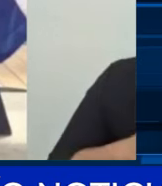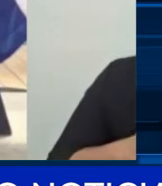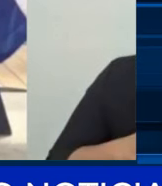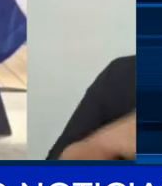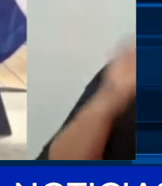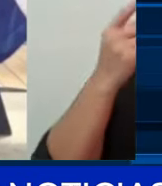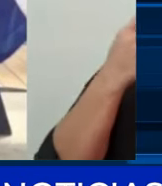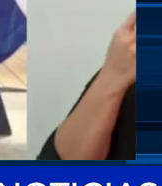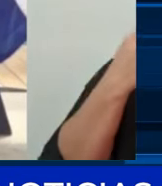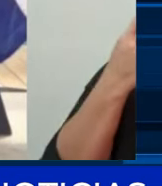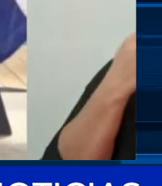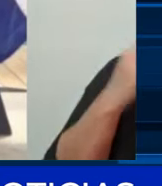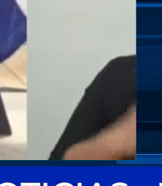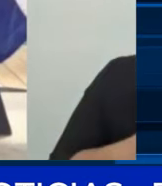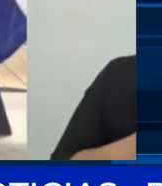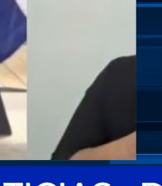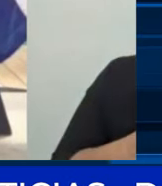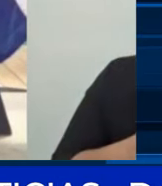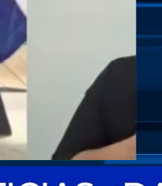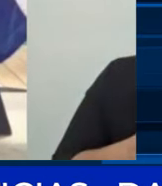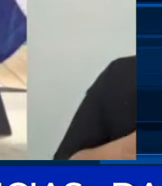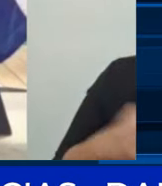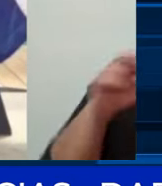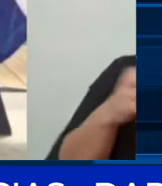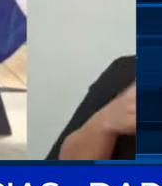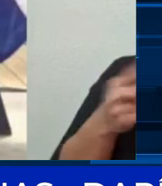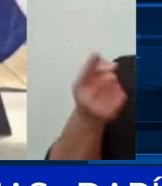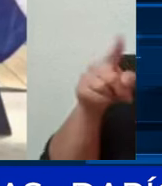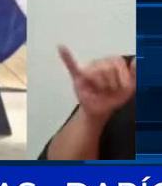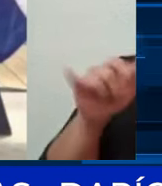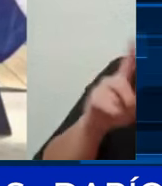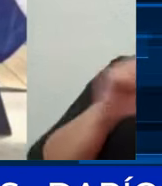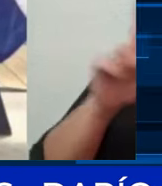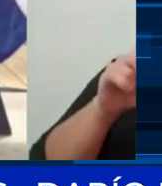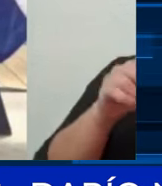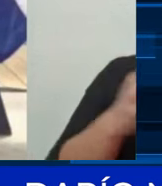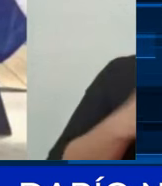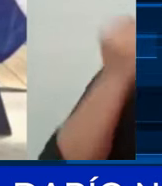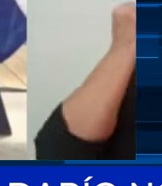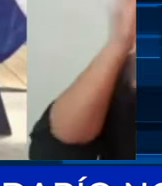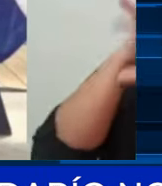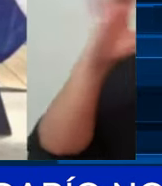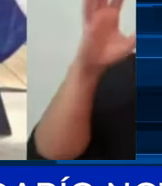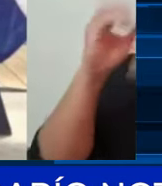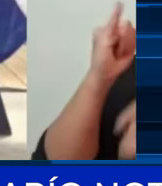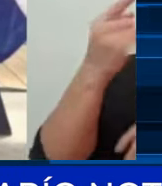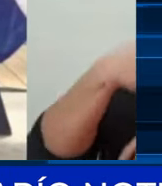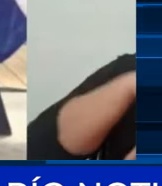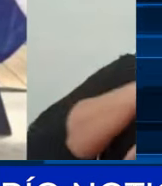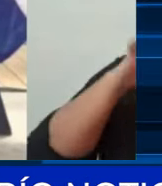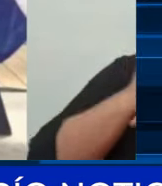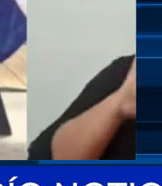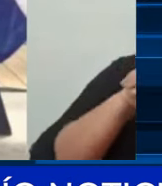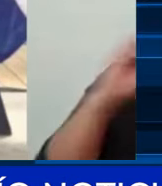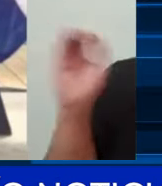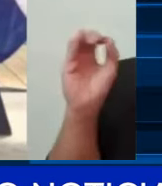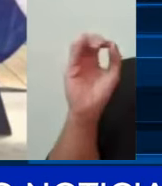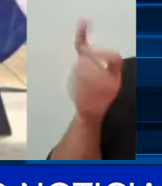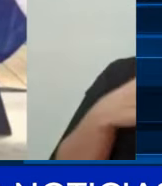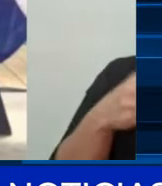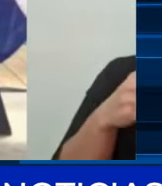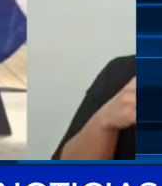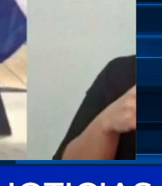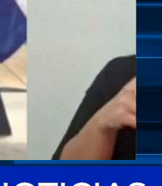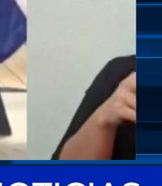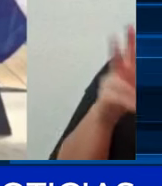en las circunstancias en las que tenemos, no se hubiera hecho la operación Impacto, en lugar de las